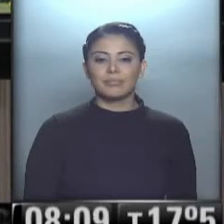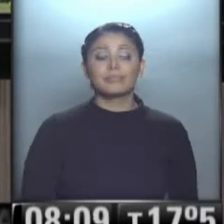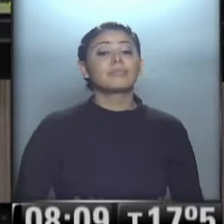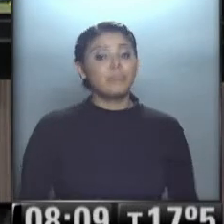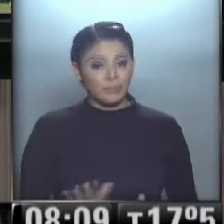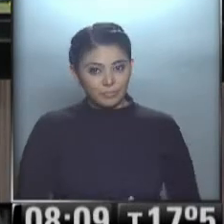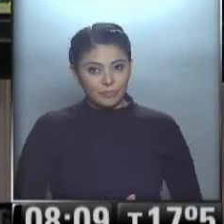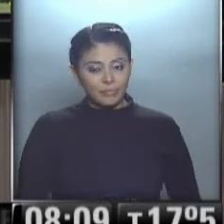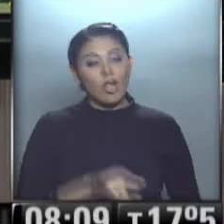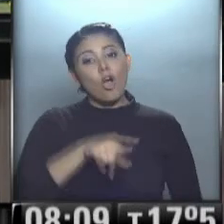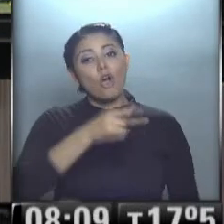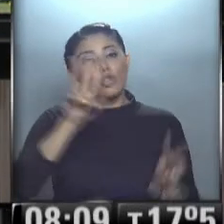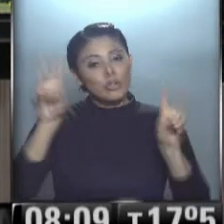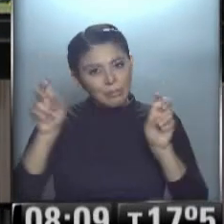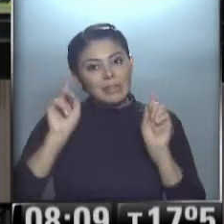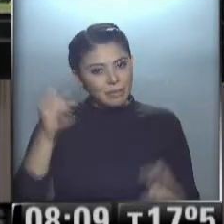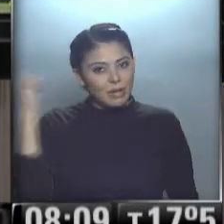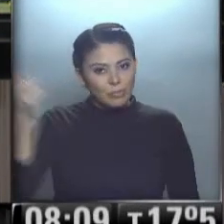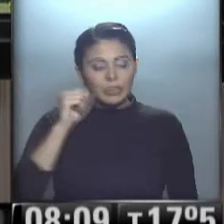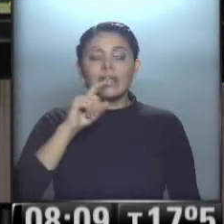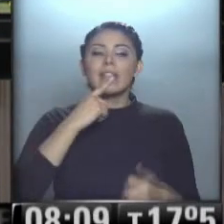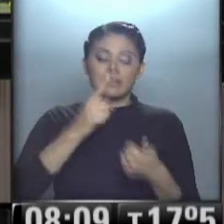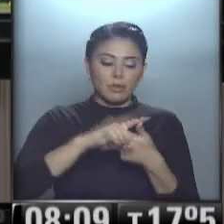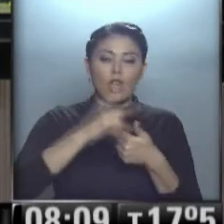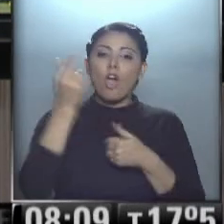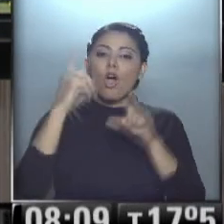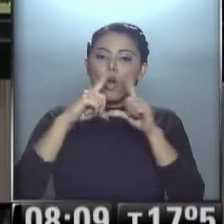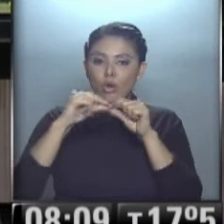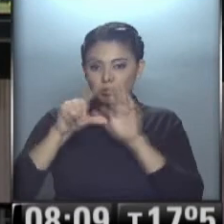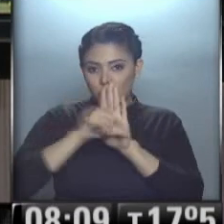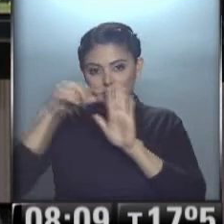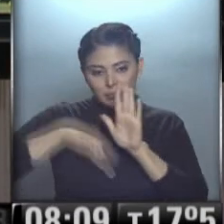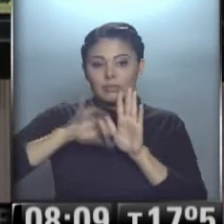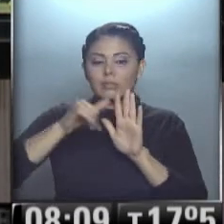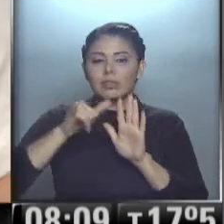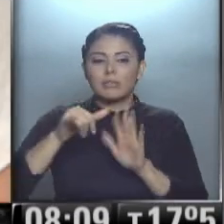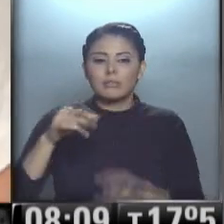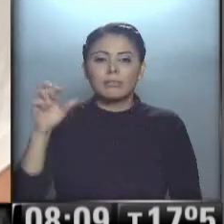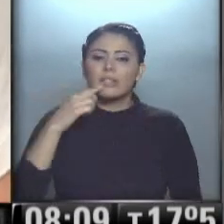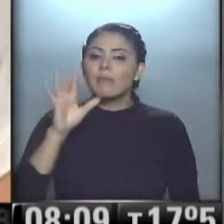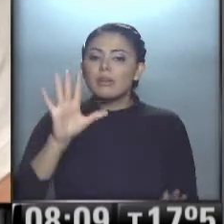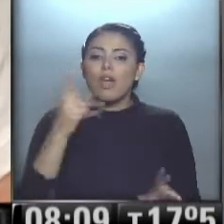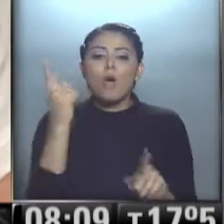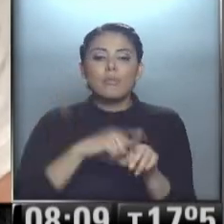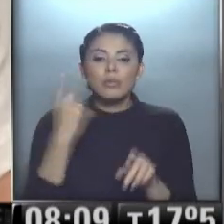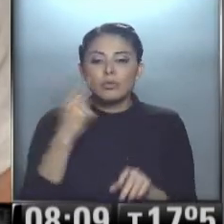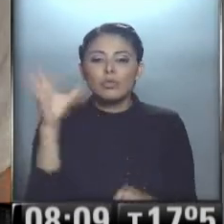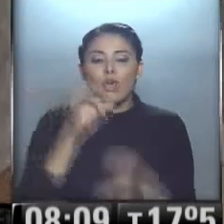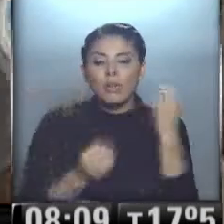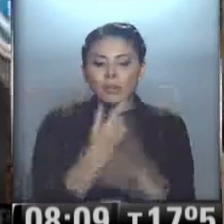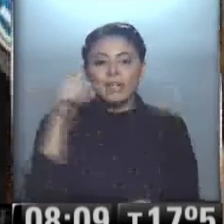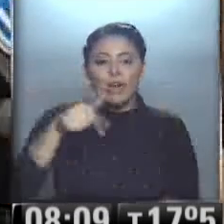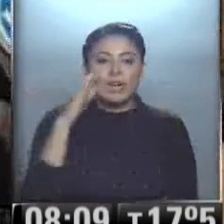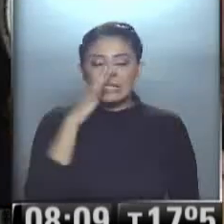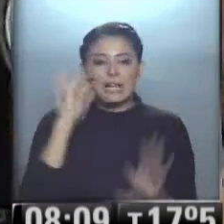bueno y otro de los temas centrales dijimos el código civil- sí un minuto porque como cada mañana ella está